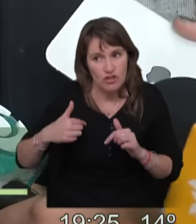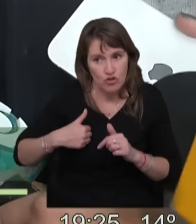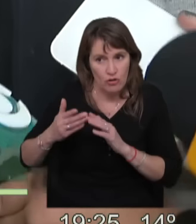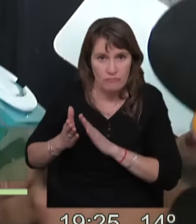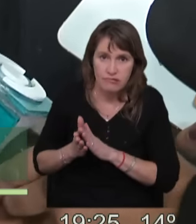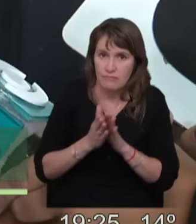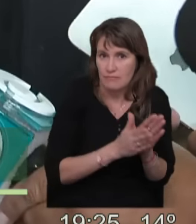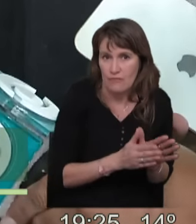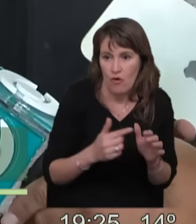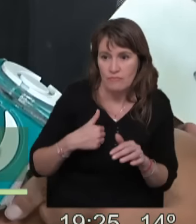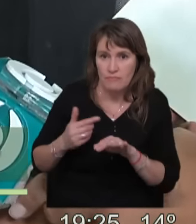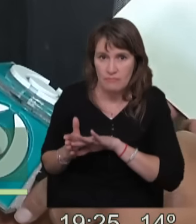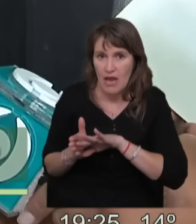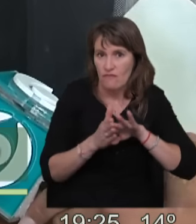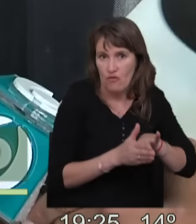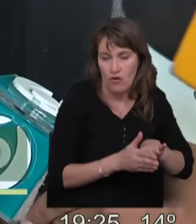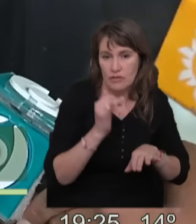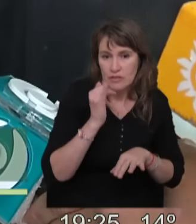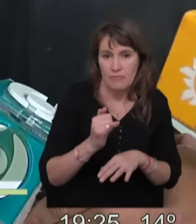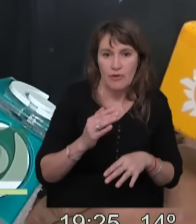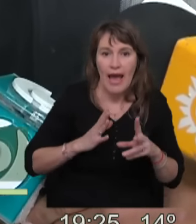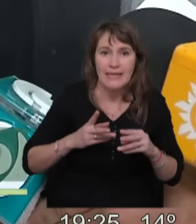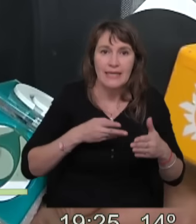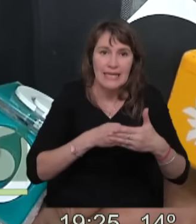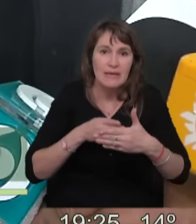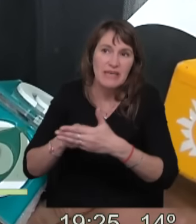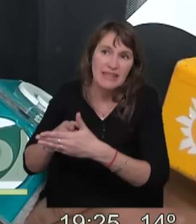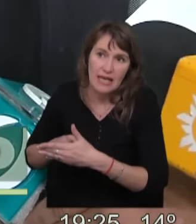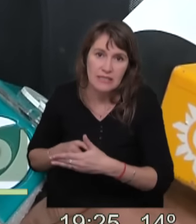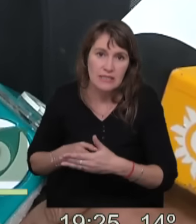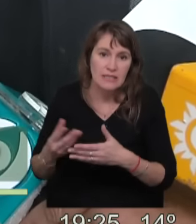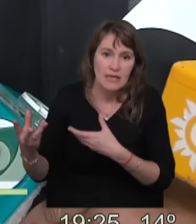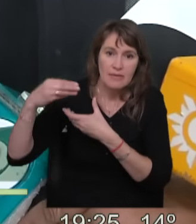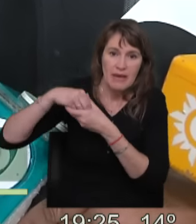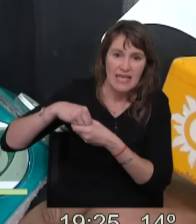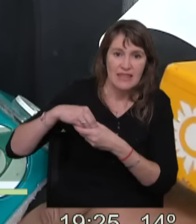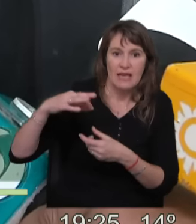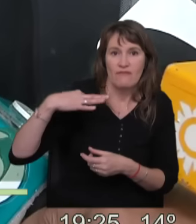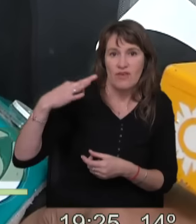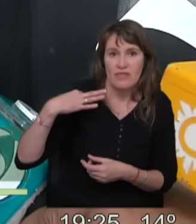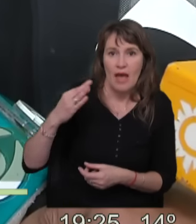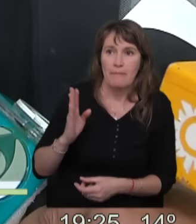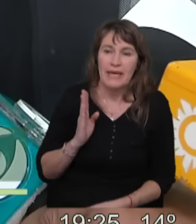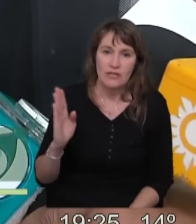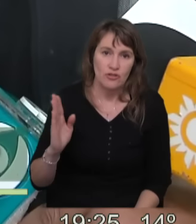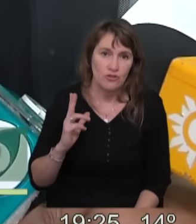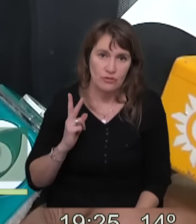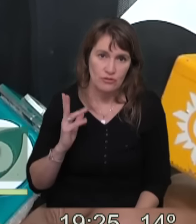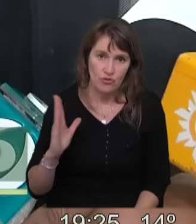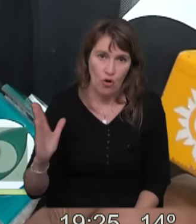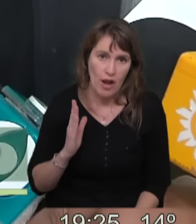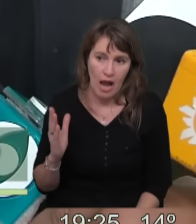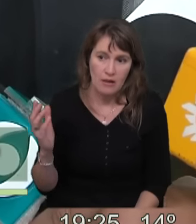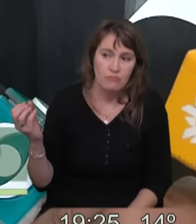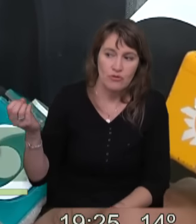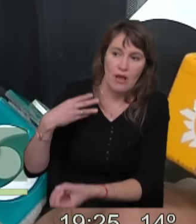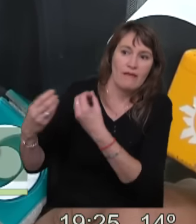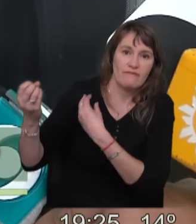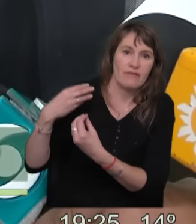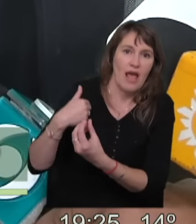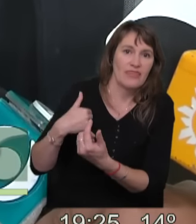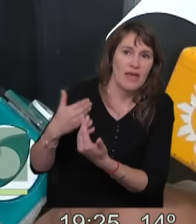caso porque hay determinados límites que, bueno, que son cuando se meten con la vida personal de uno y me parece que es un enchastre gratuito porque